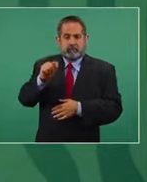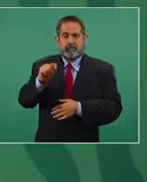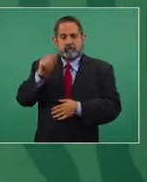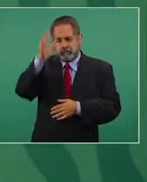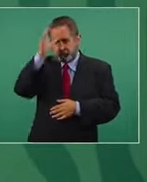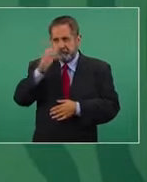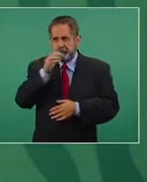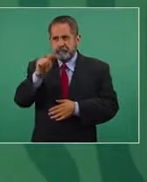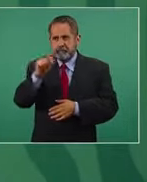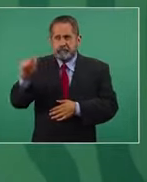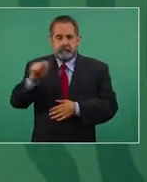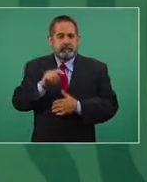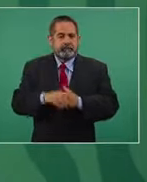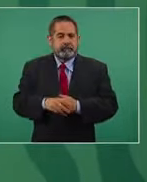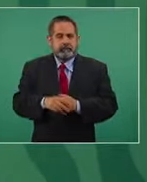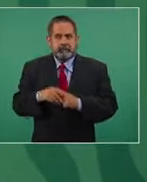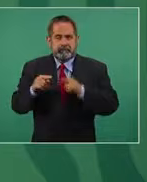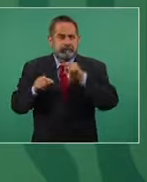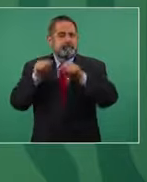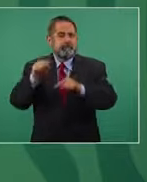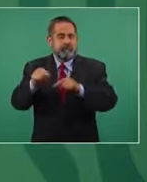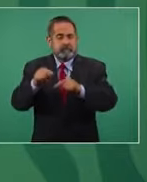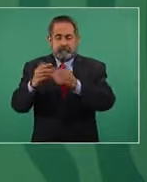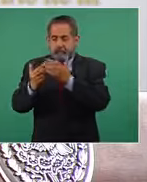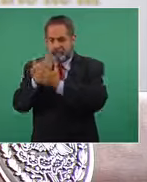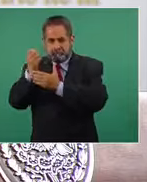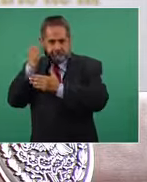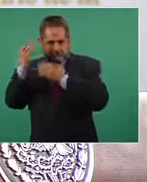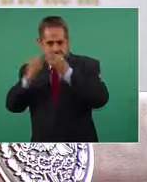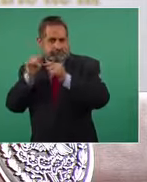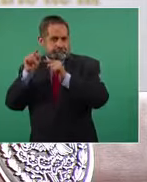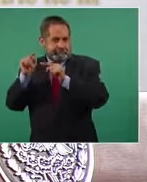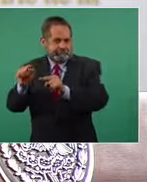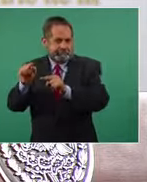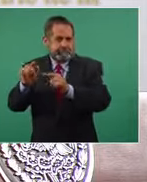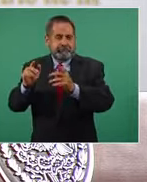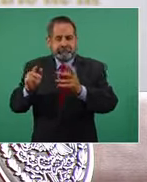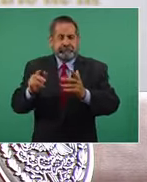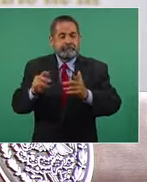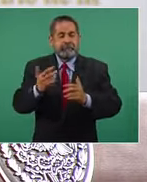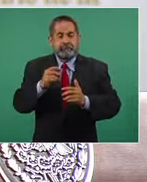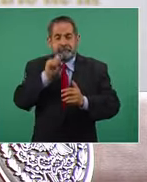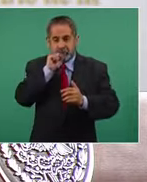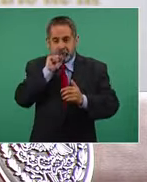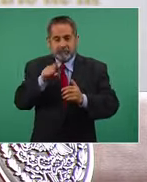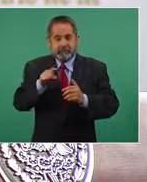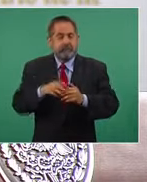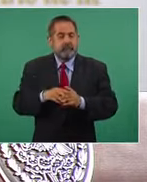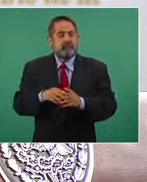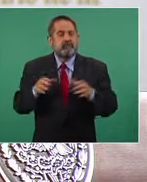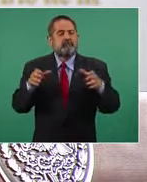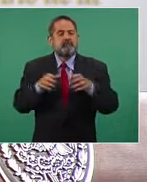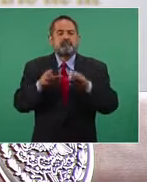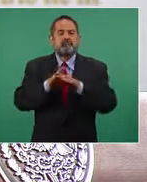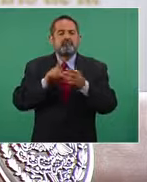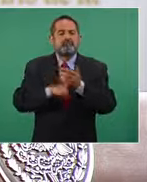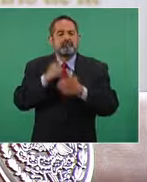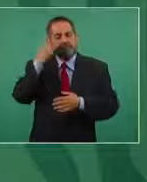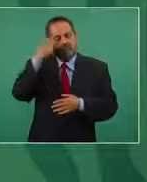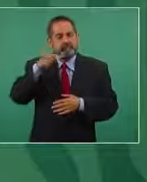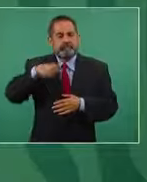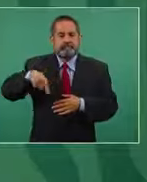Coahuila. Allá va a ser la reunión de seguridad, la mañanera, y el acto